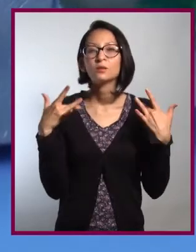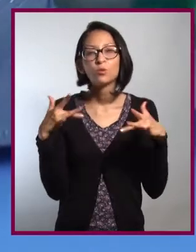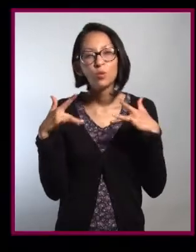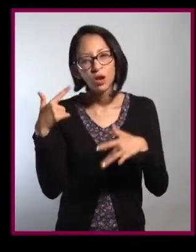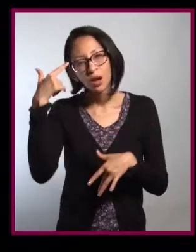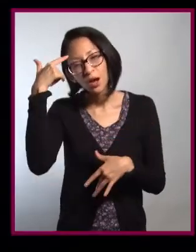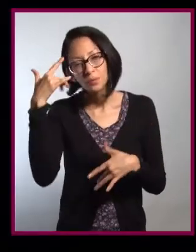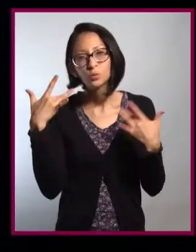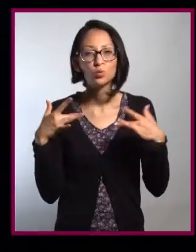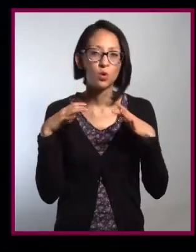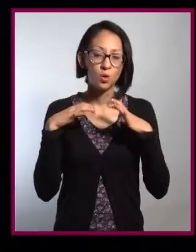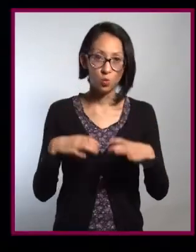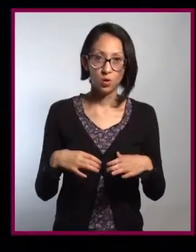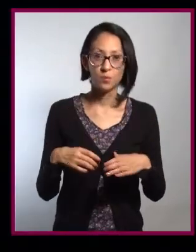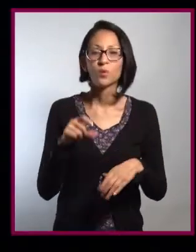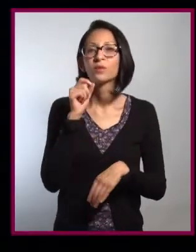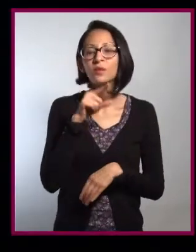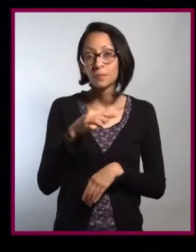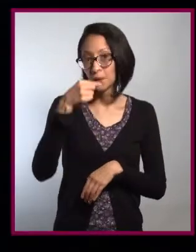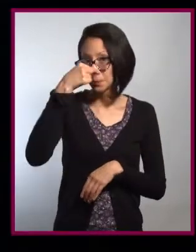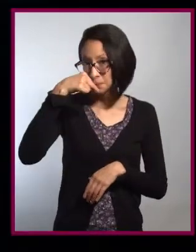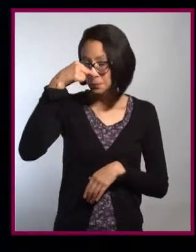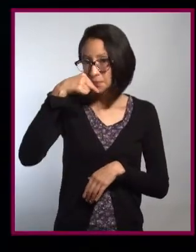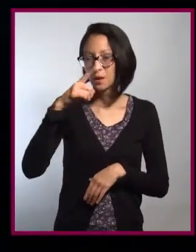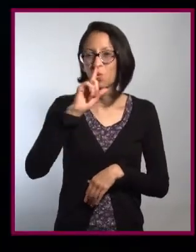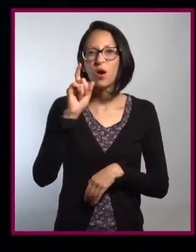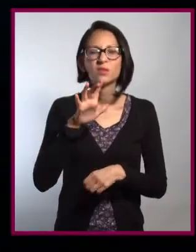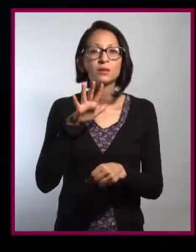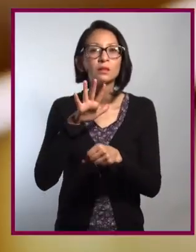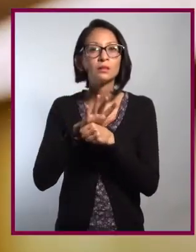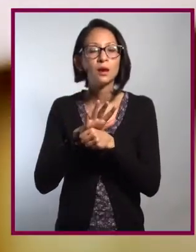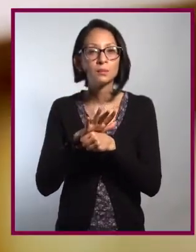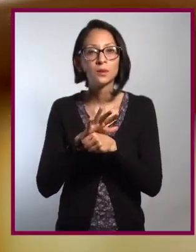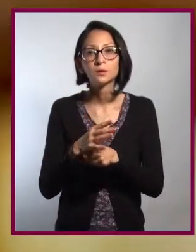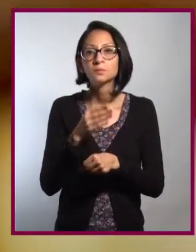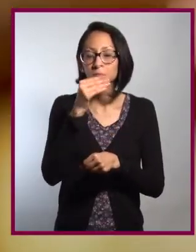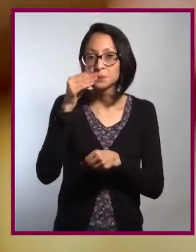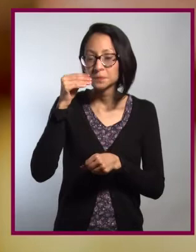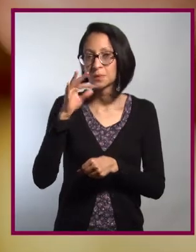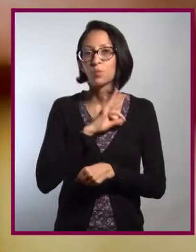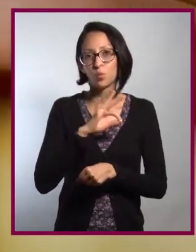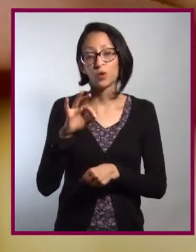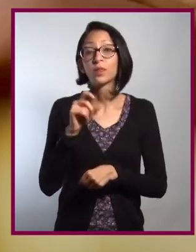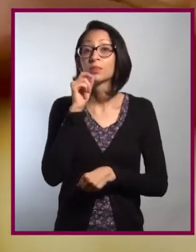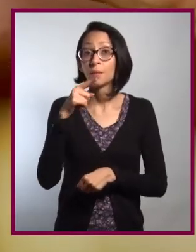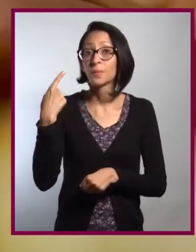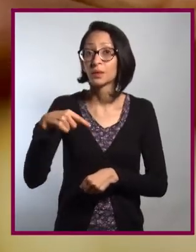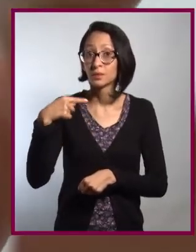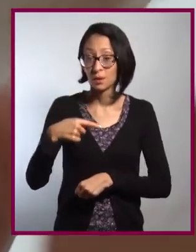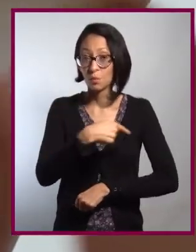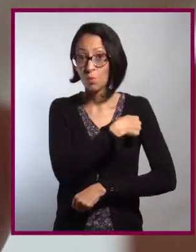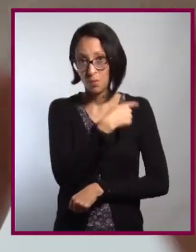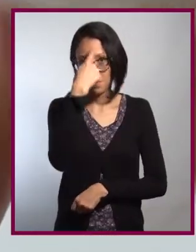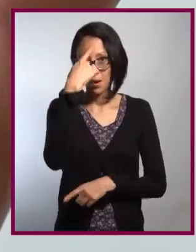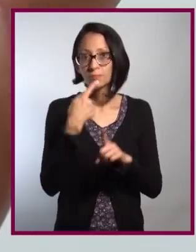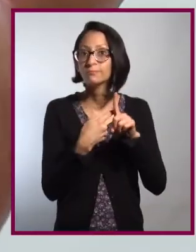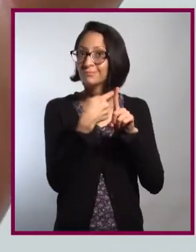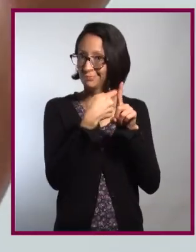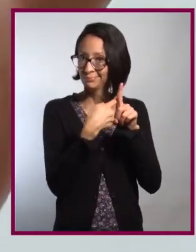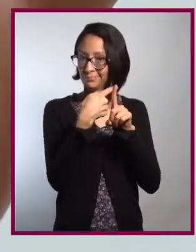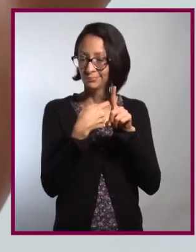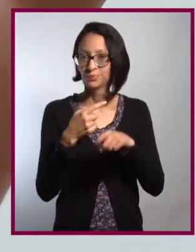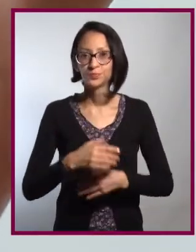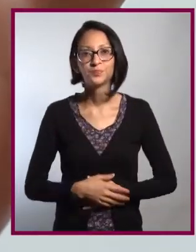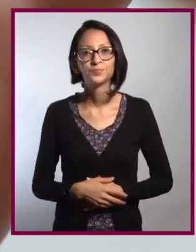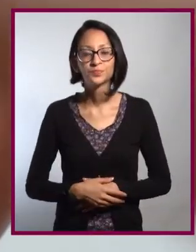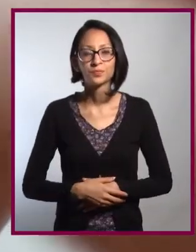cuerpo, descongestionante nasal para destapar la nariz y un termómetro para medir la temperatura. En caso de